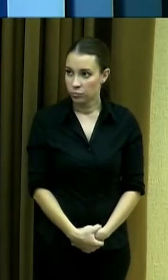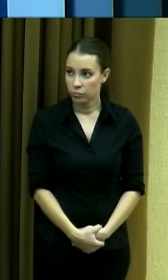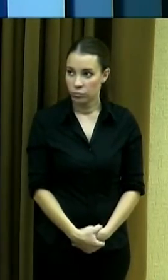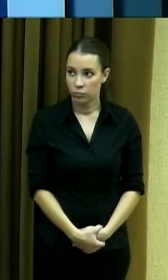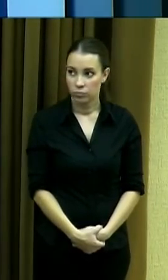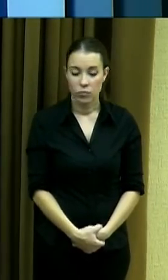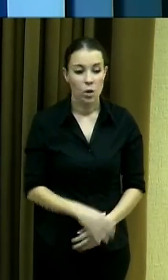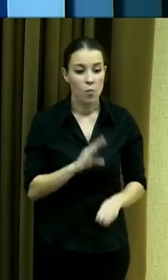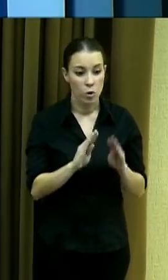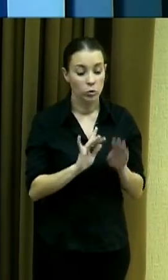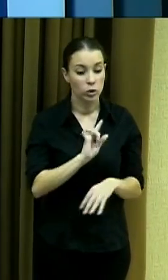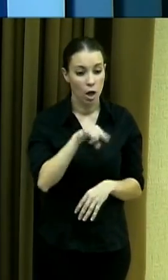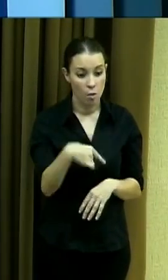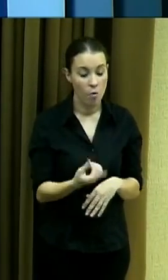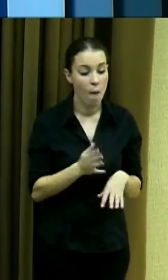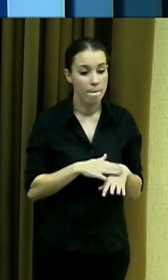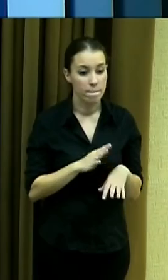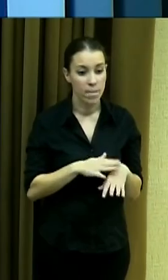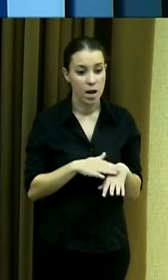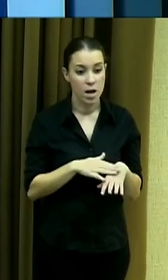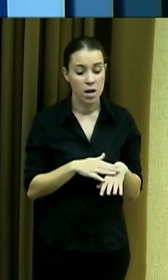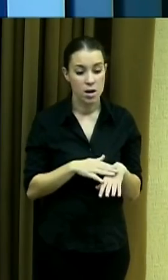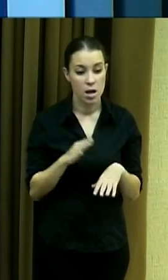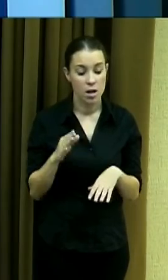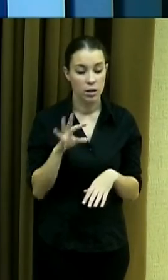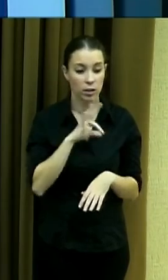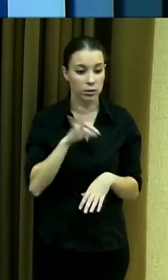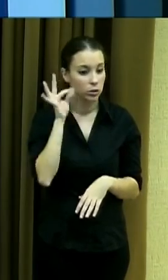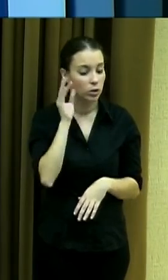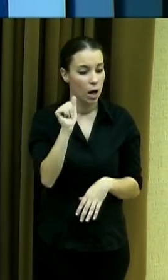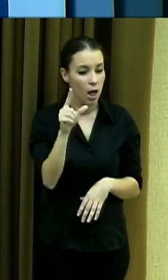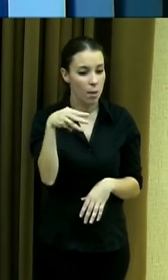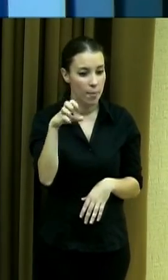Preguntan posteriormente ahora para doña María Ángeles Almena.